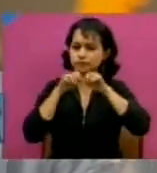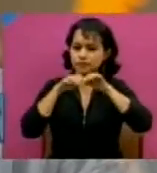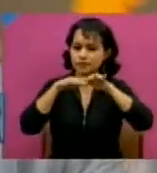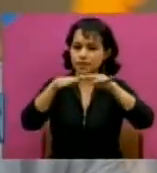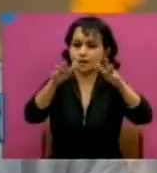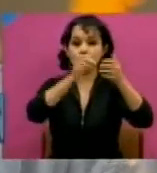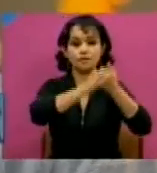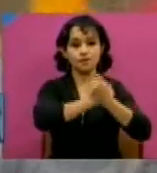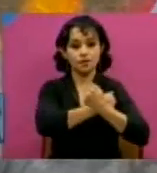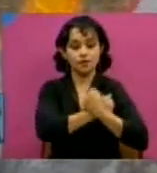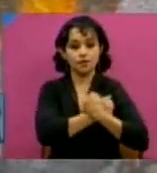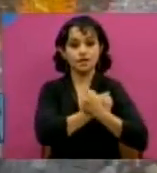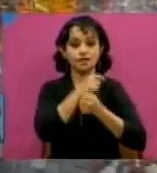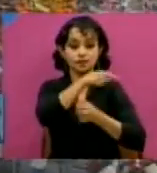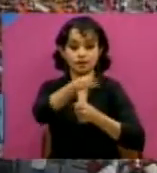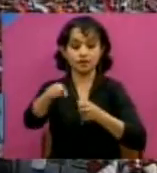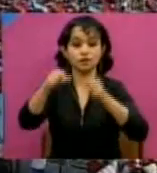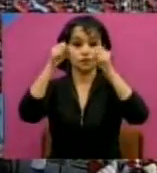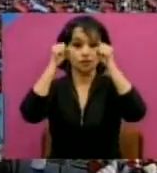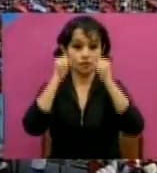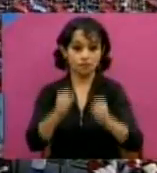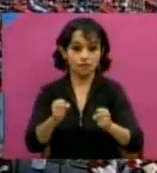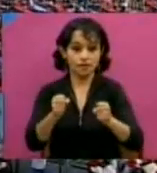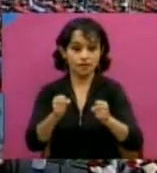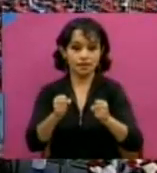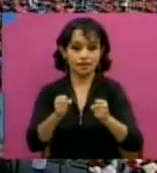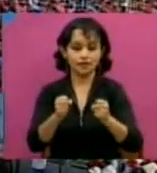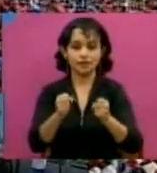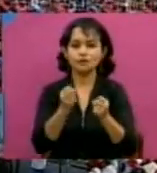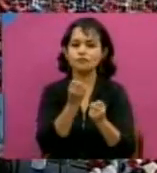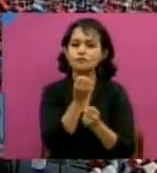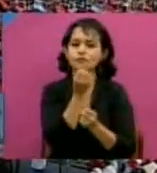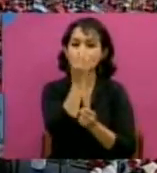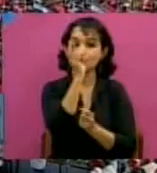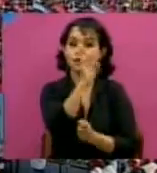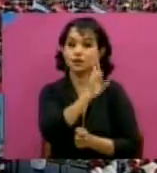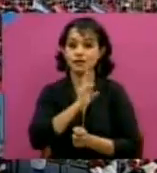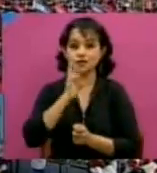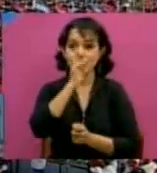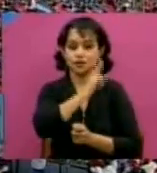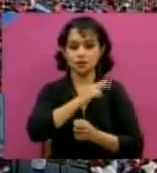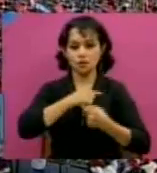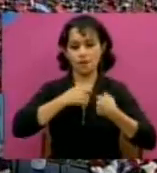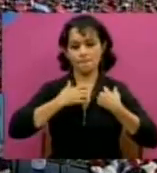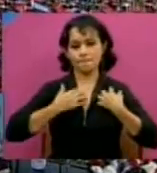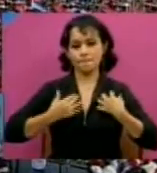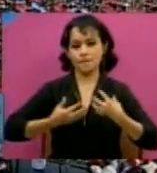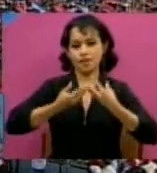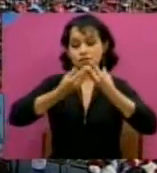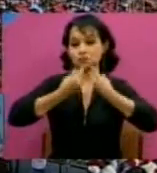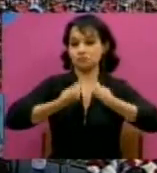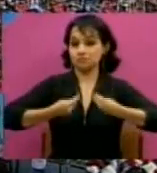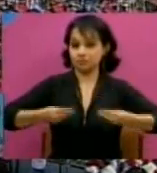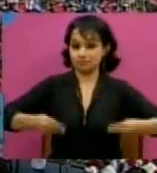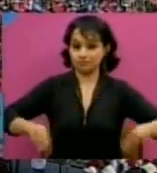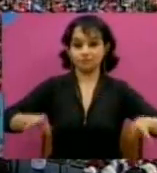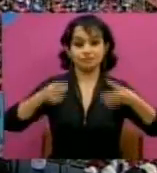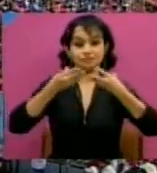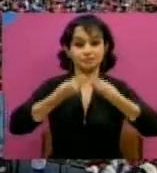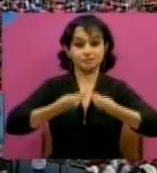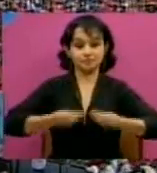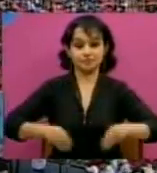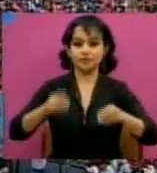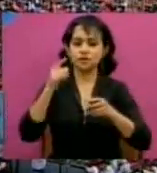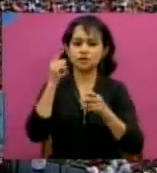desbordante de amor hacia los hombres, trinitaria roja, tu pecho desnudo,